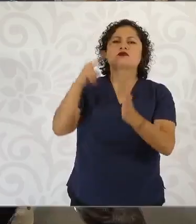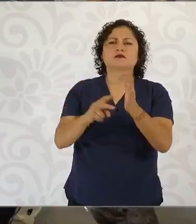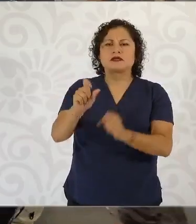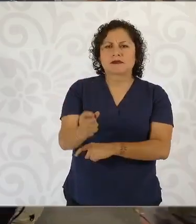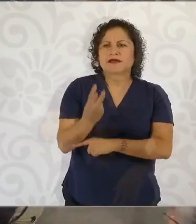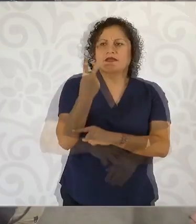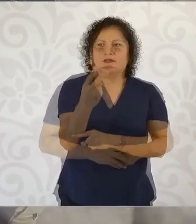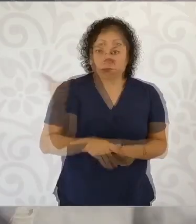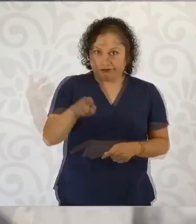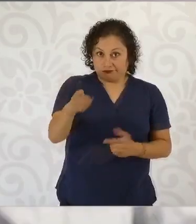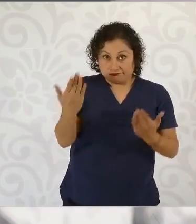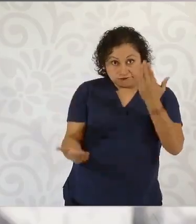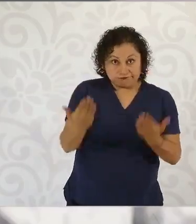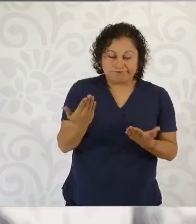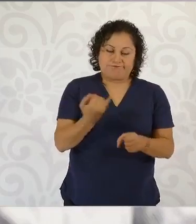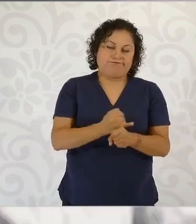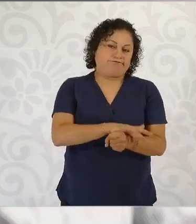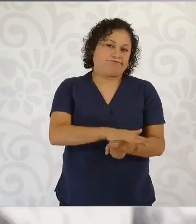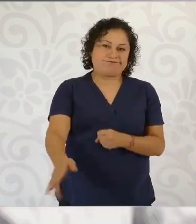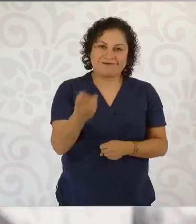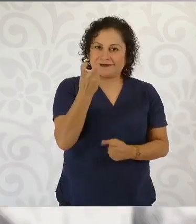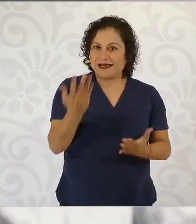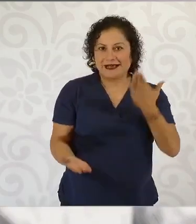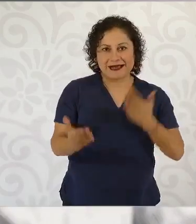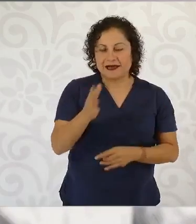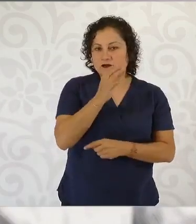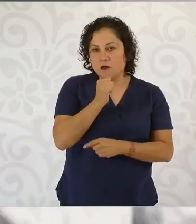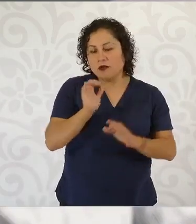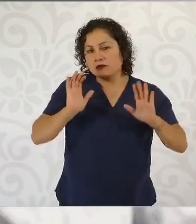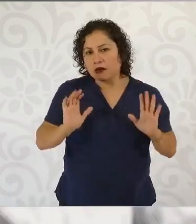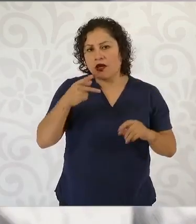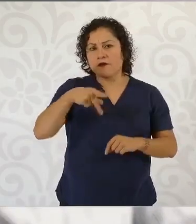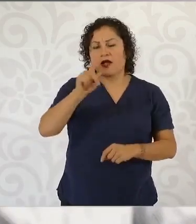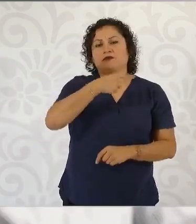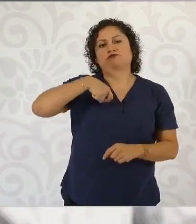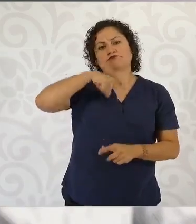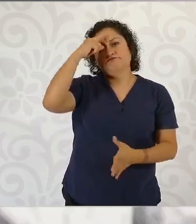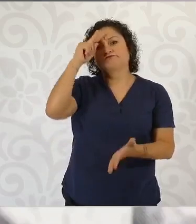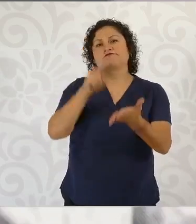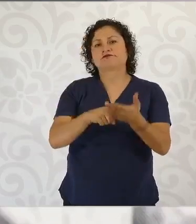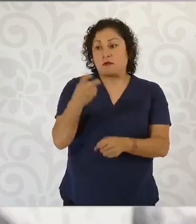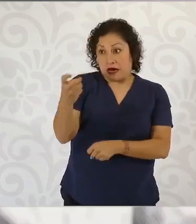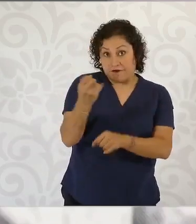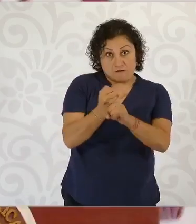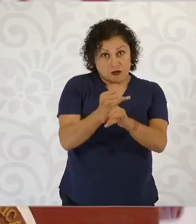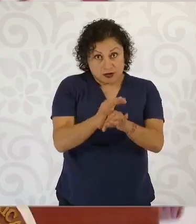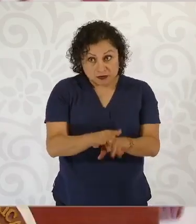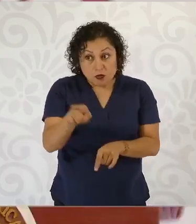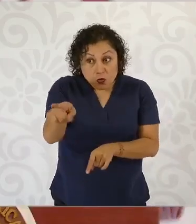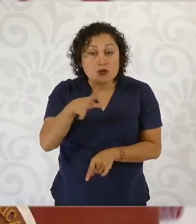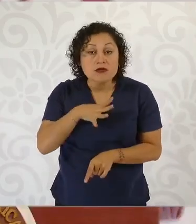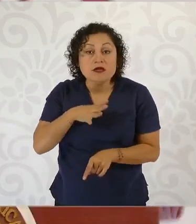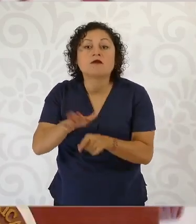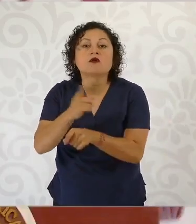una primera explicación. Pero sí creemos que es importante mencionar que mucho de esta información sí se les proporcionó y se